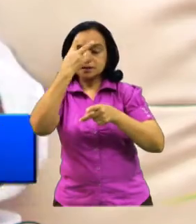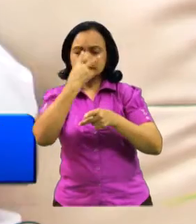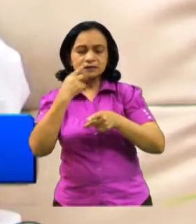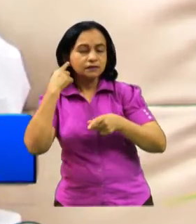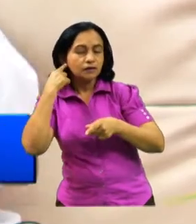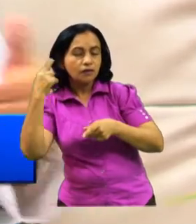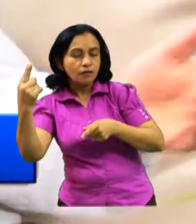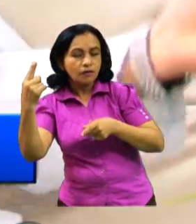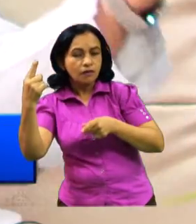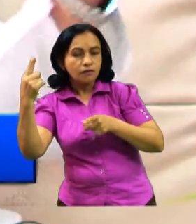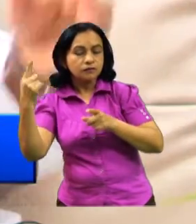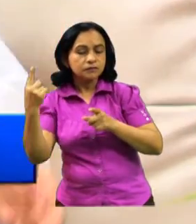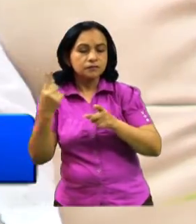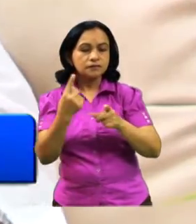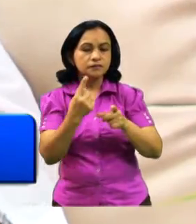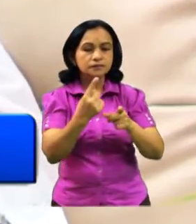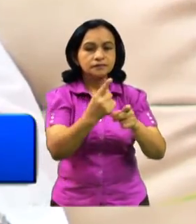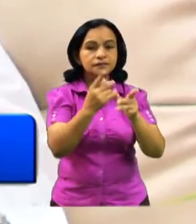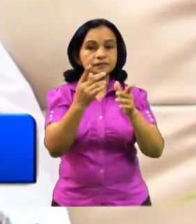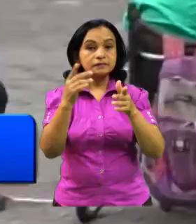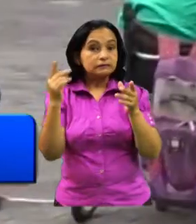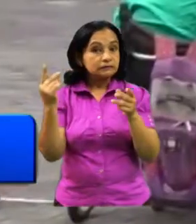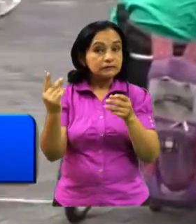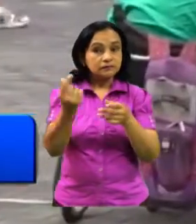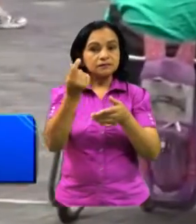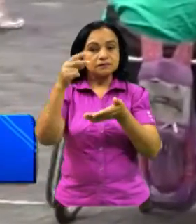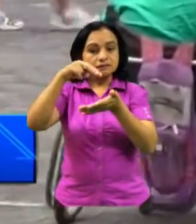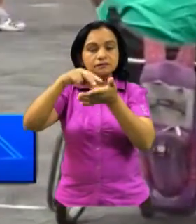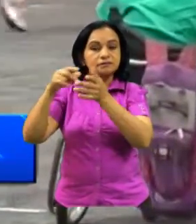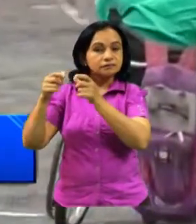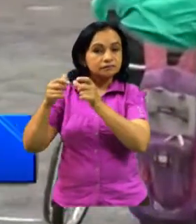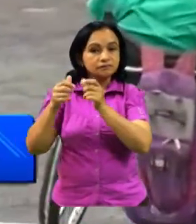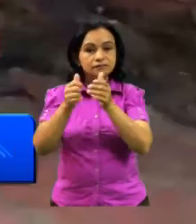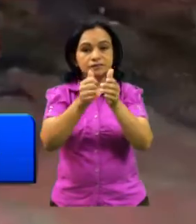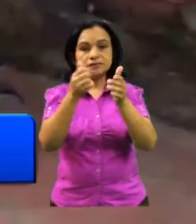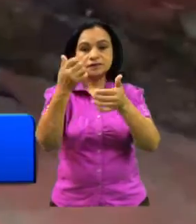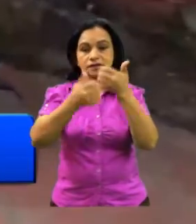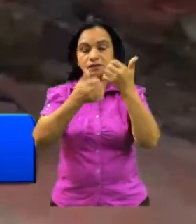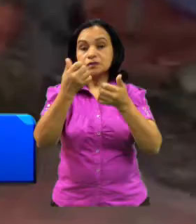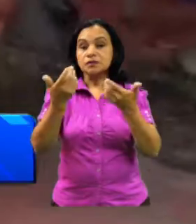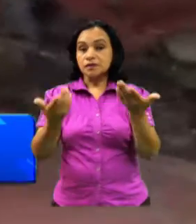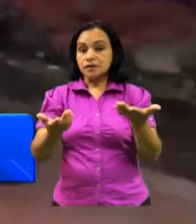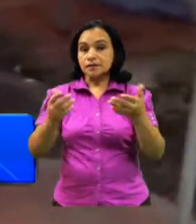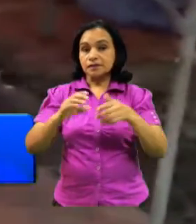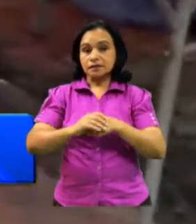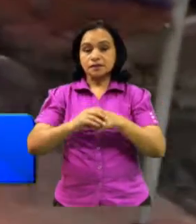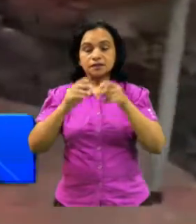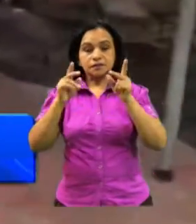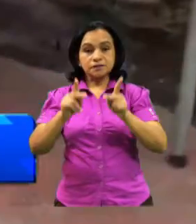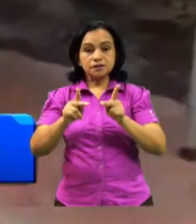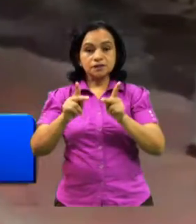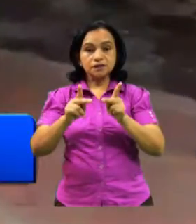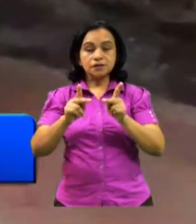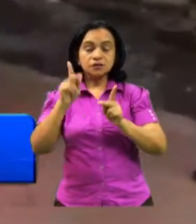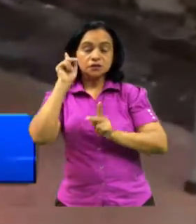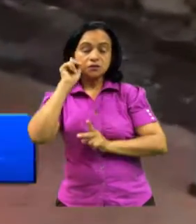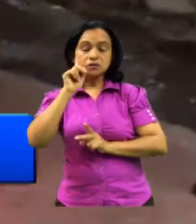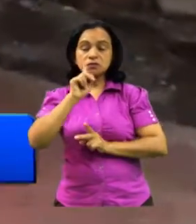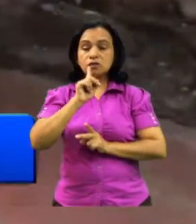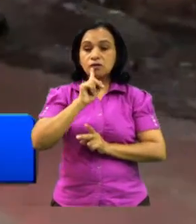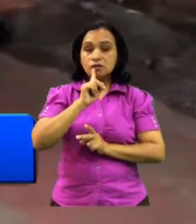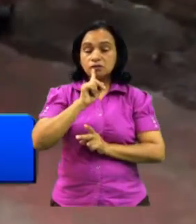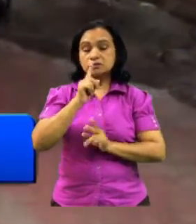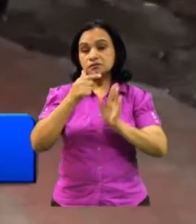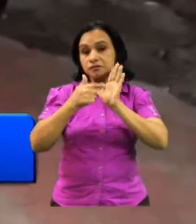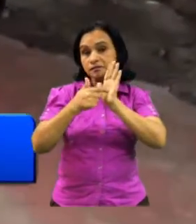con discapacidad visual sepa que es un momento de la evacuación, que se está presentando alguna situación de emergencia. Si es una persona con discapacidad auditiva,